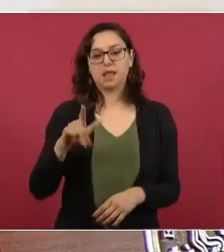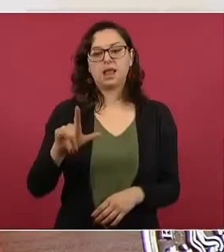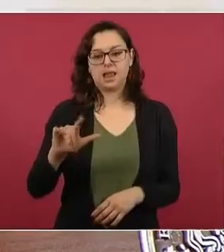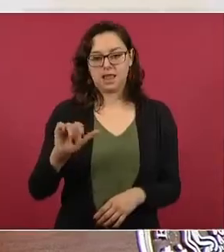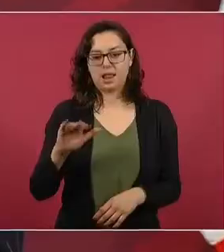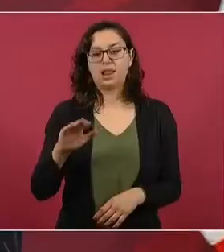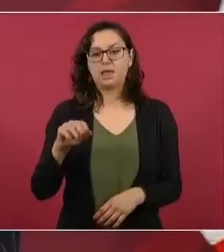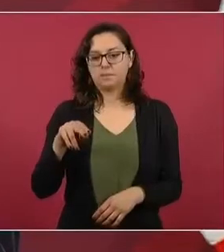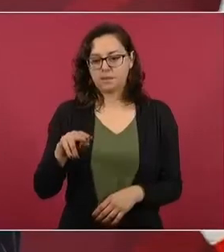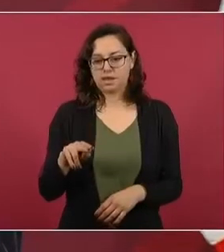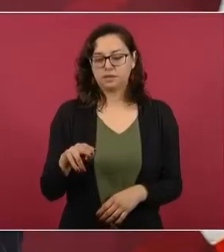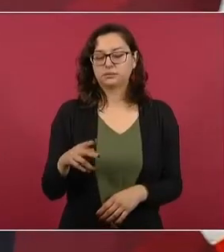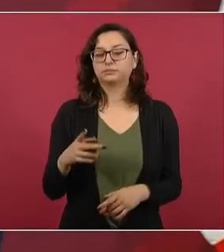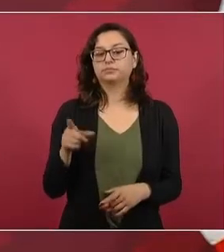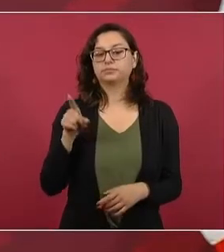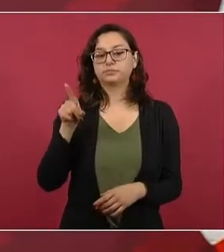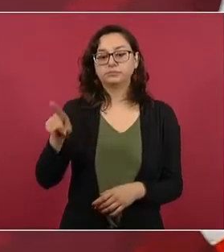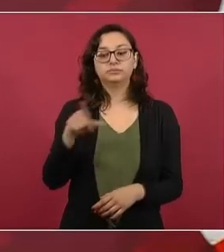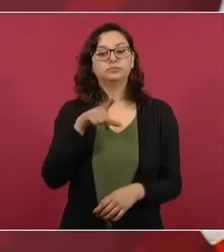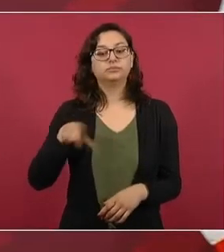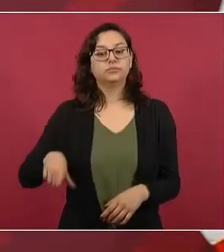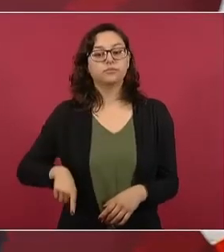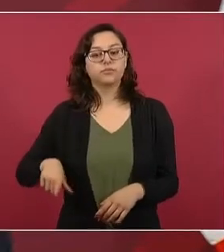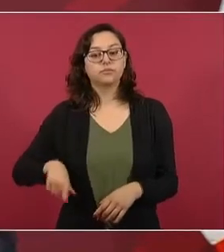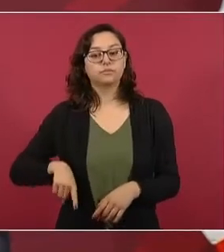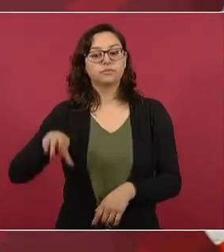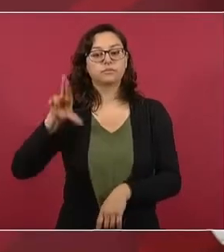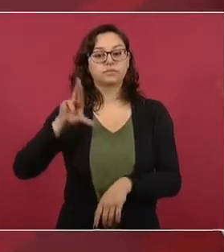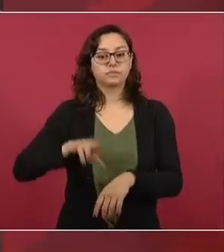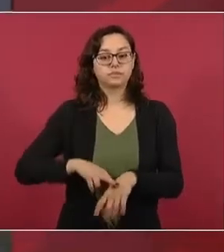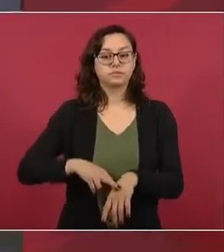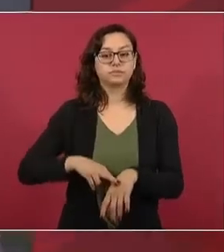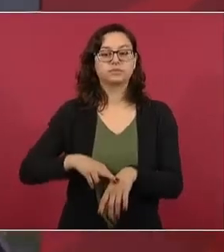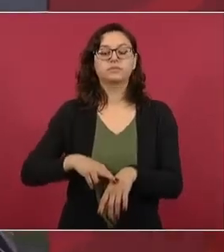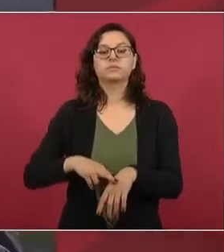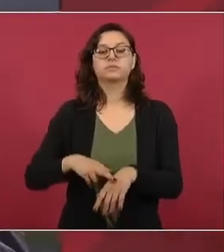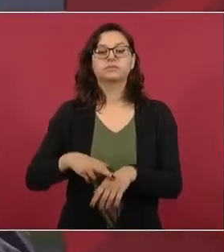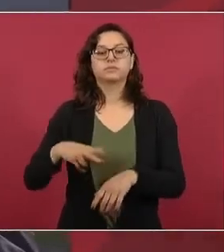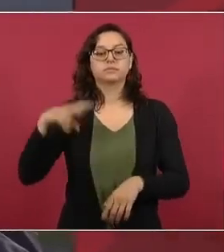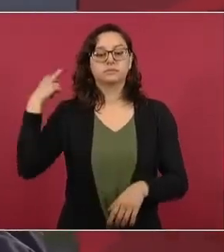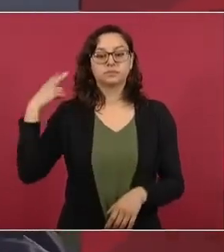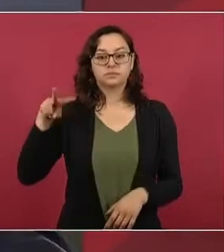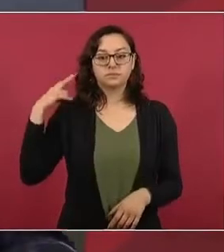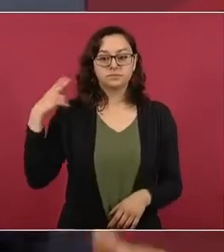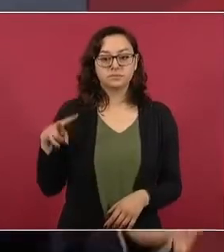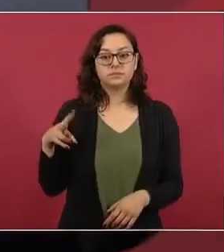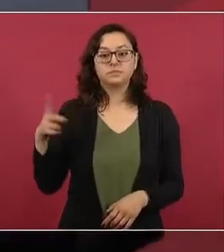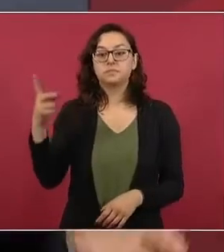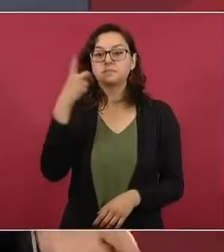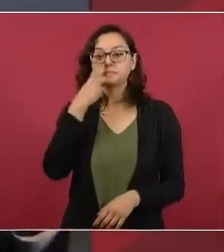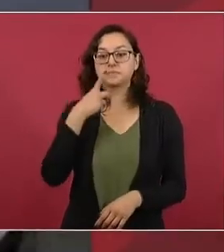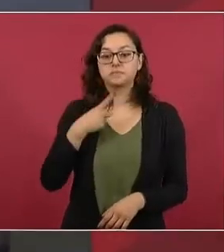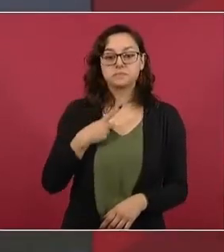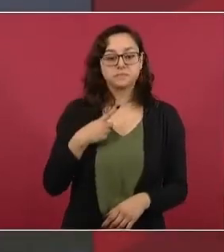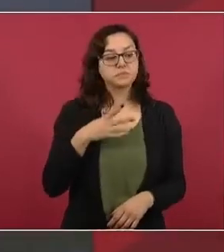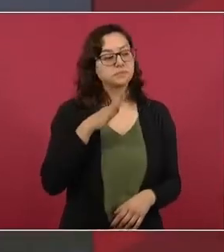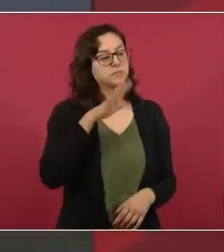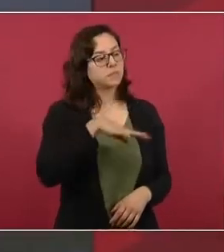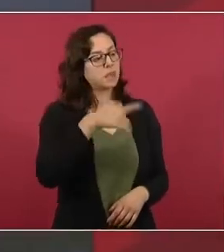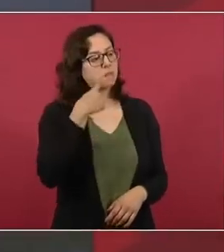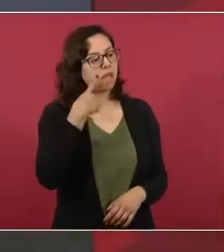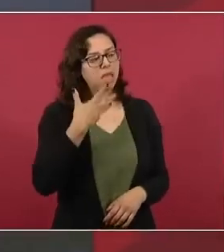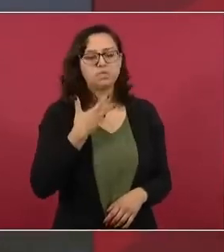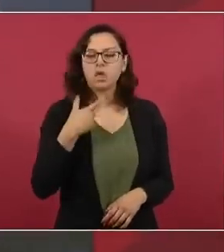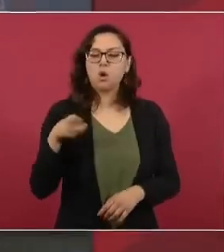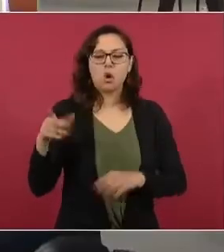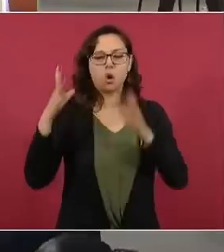me ofreció una réplica de una cabeza olmeca para colocarla en un sitio en la